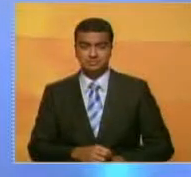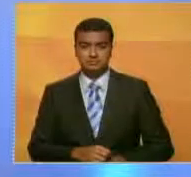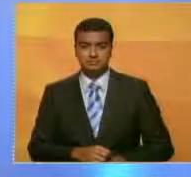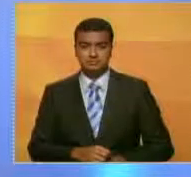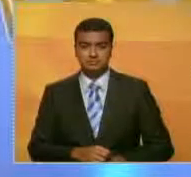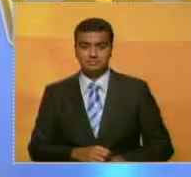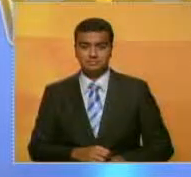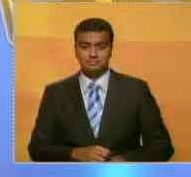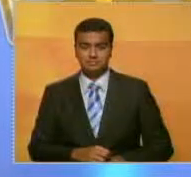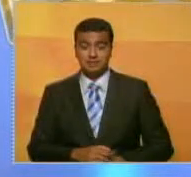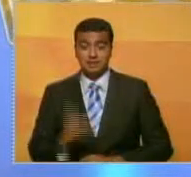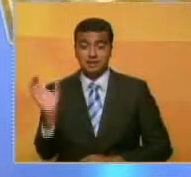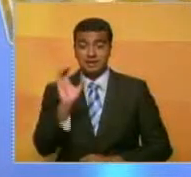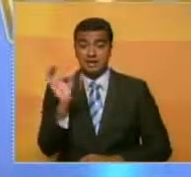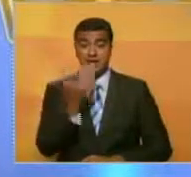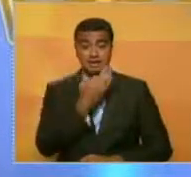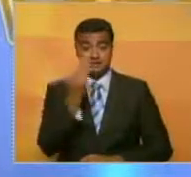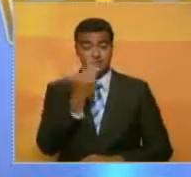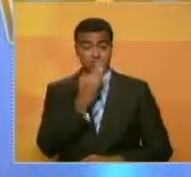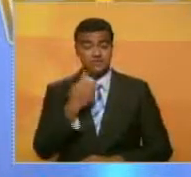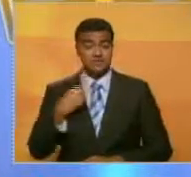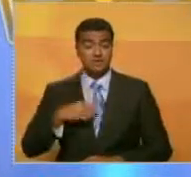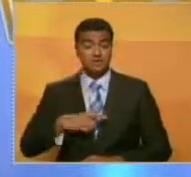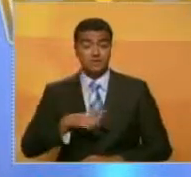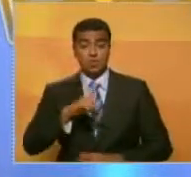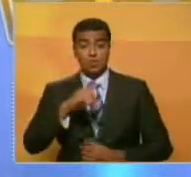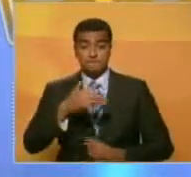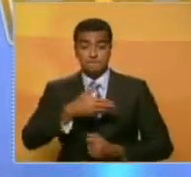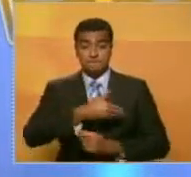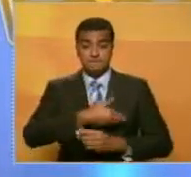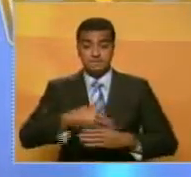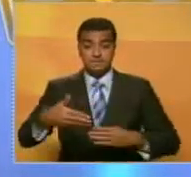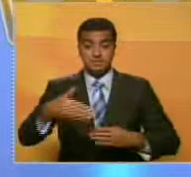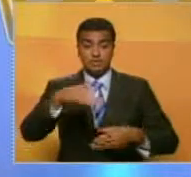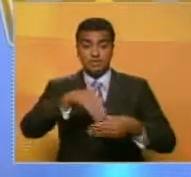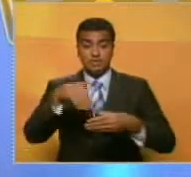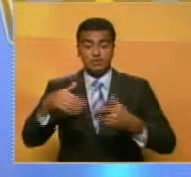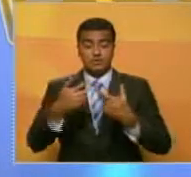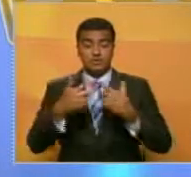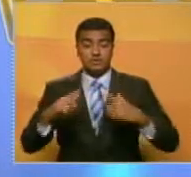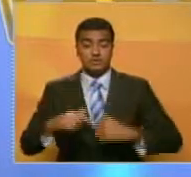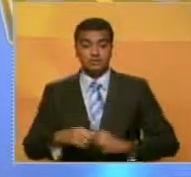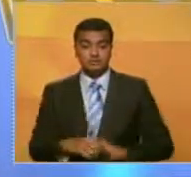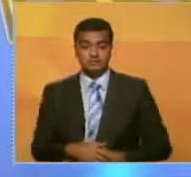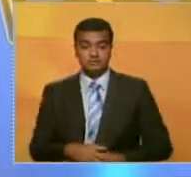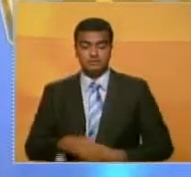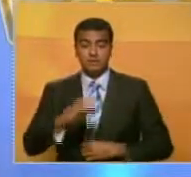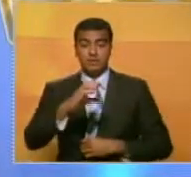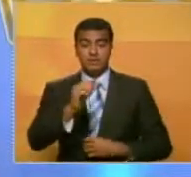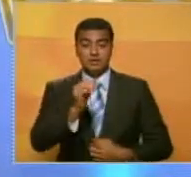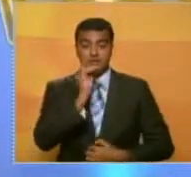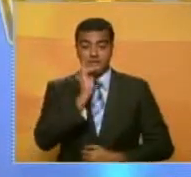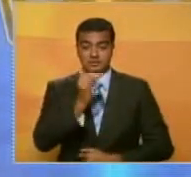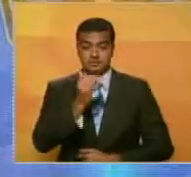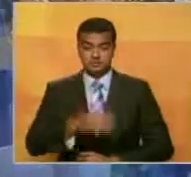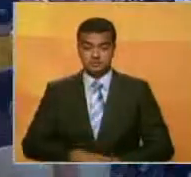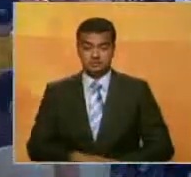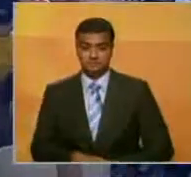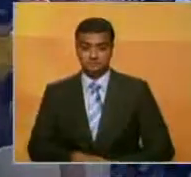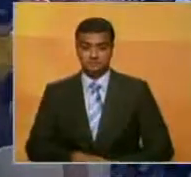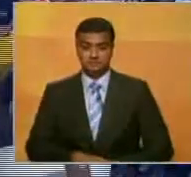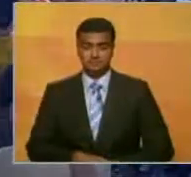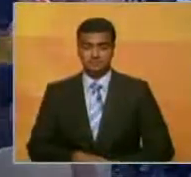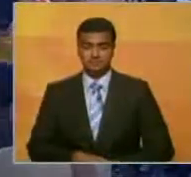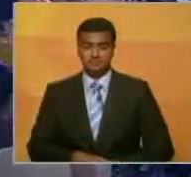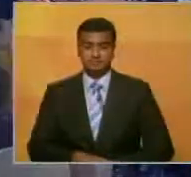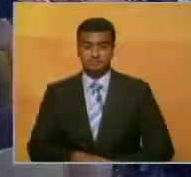El comando tricolor de Caracas asegura que conseguirán 1 millón de votos en el municipio Libertador. Claudia Andrade nos informa.